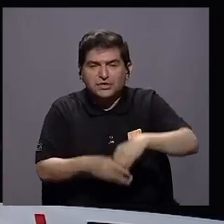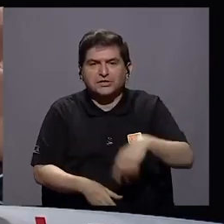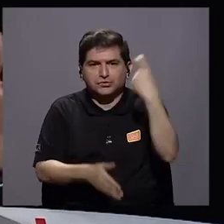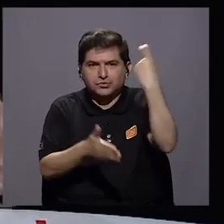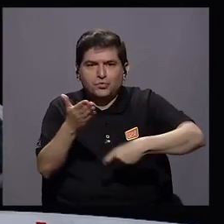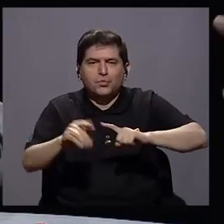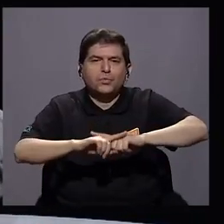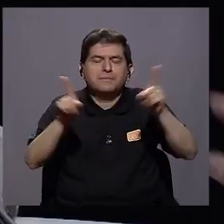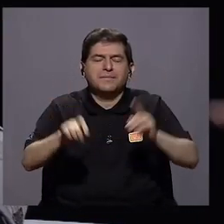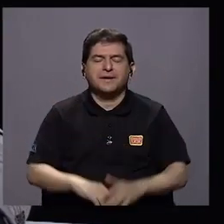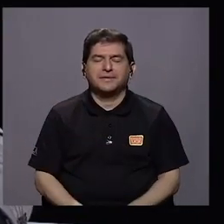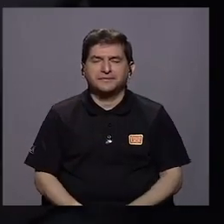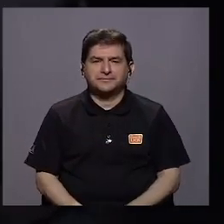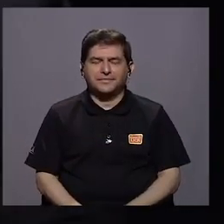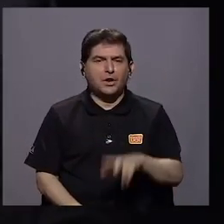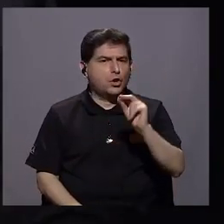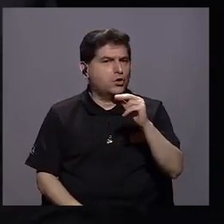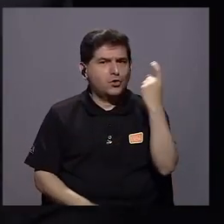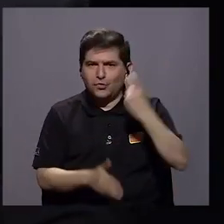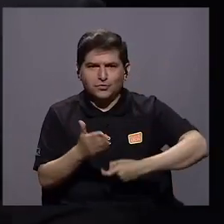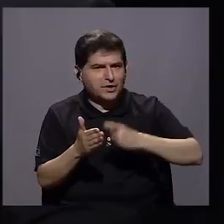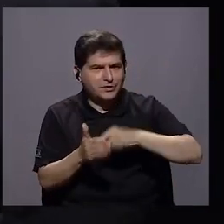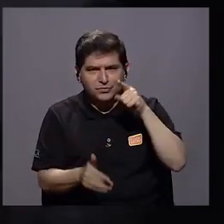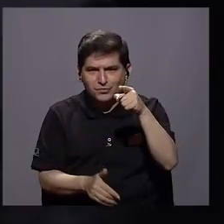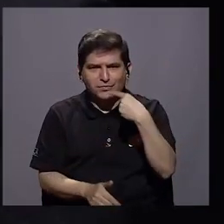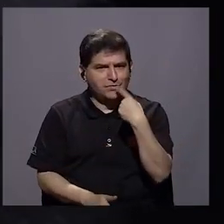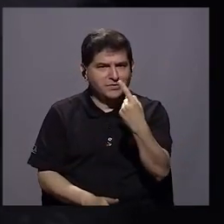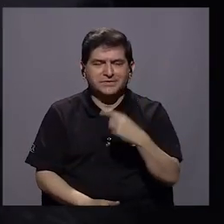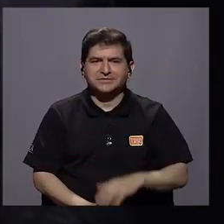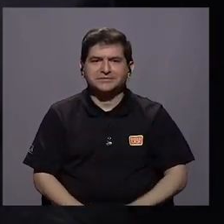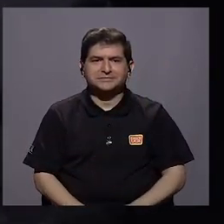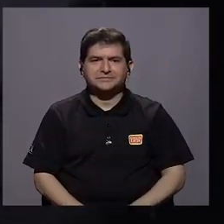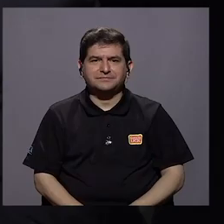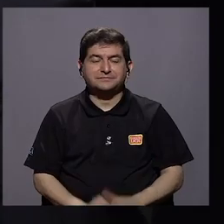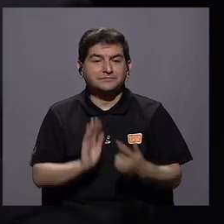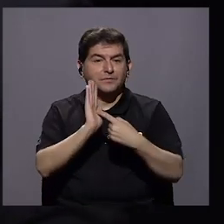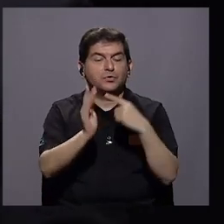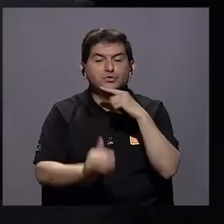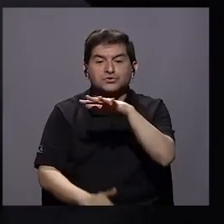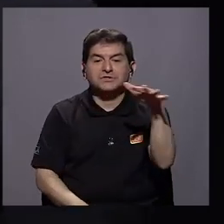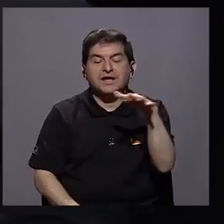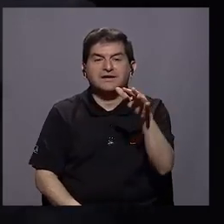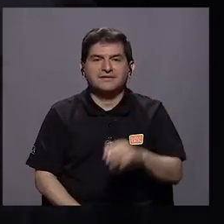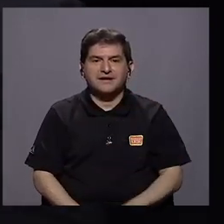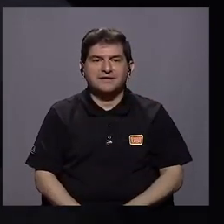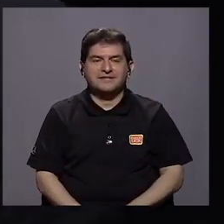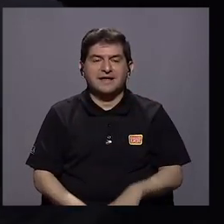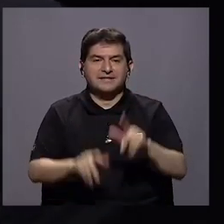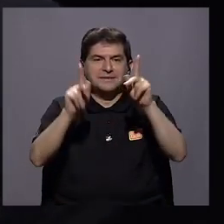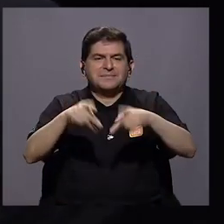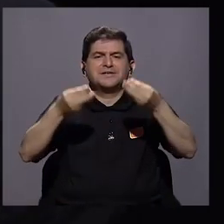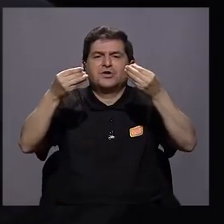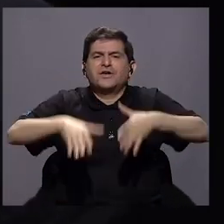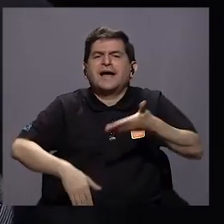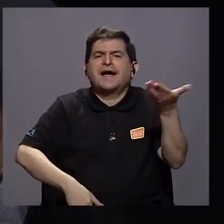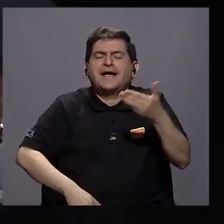obviamente... Don Marlon, viera que no es tan drástico. Estamos mostrando la realidad. ¿Qué es lo que está perdiendo la